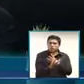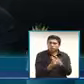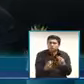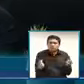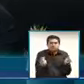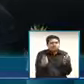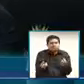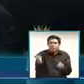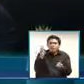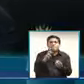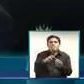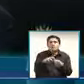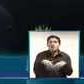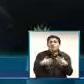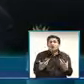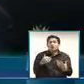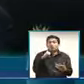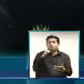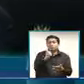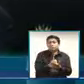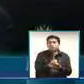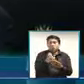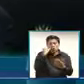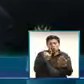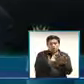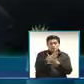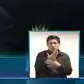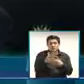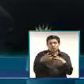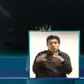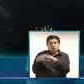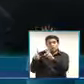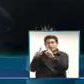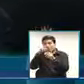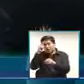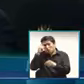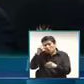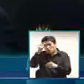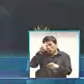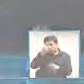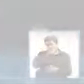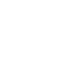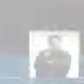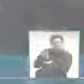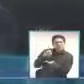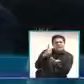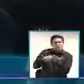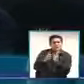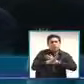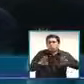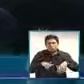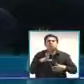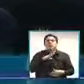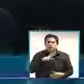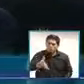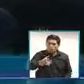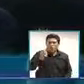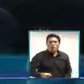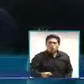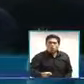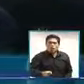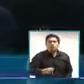perfectamente con la aprobación de una iniciativa que está en la comisión de gobernación que es la cincuenta y siete catorce por lo que tenemos la obligación